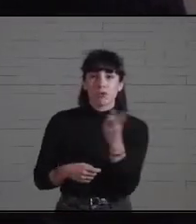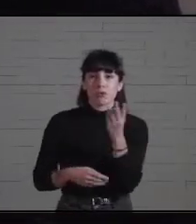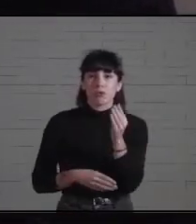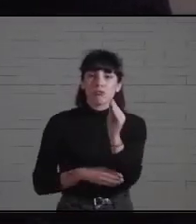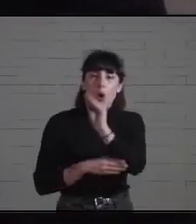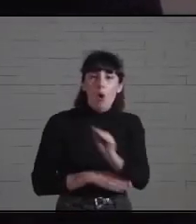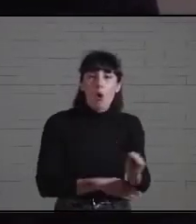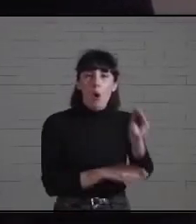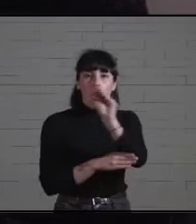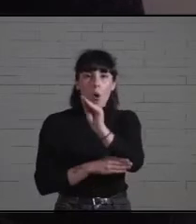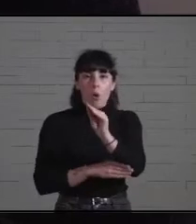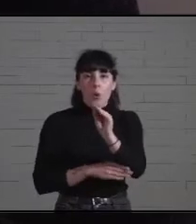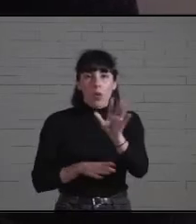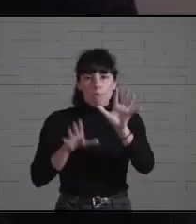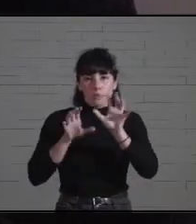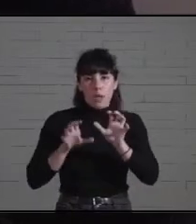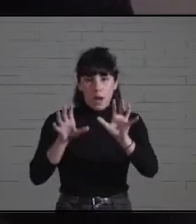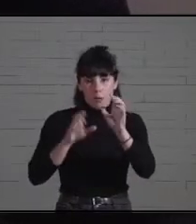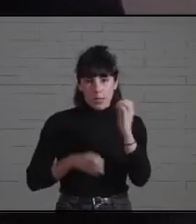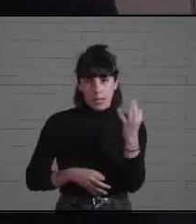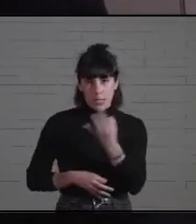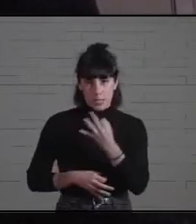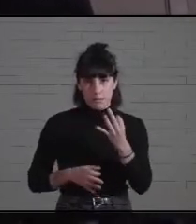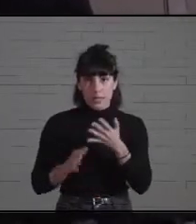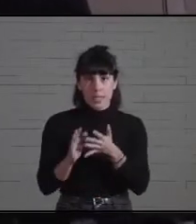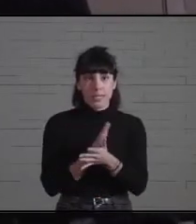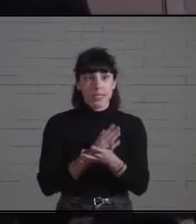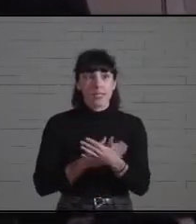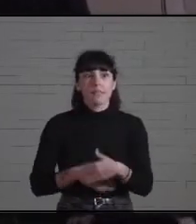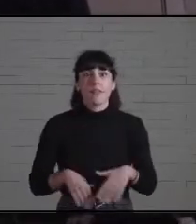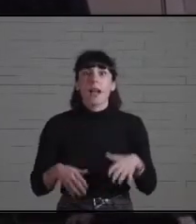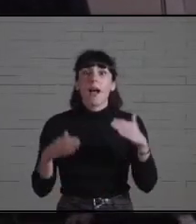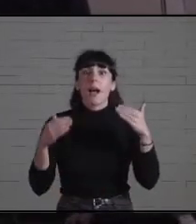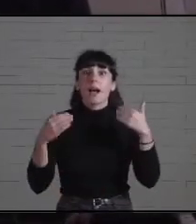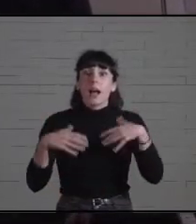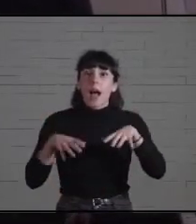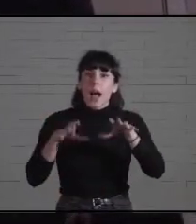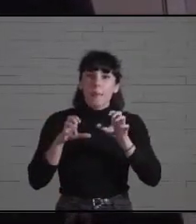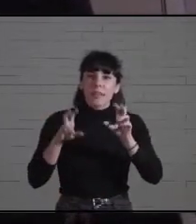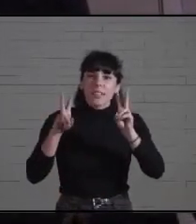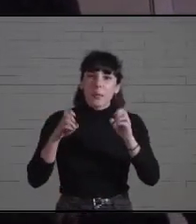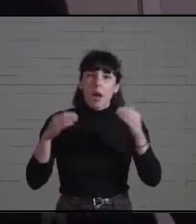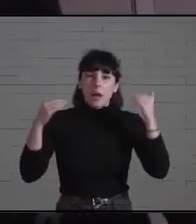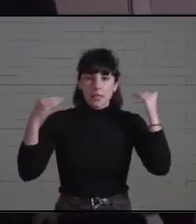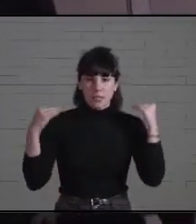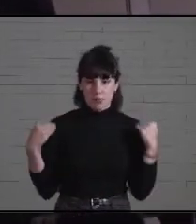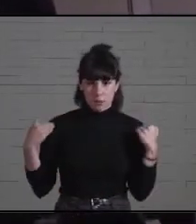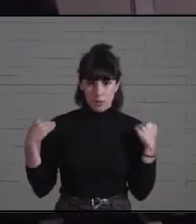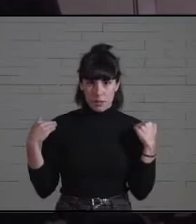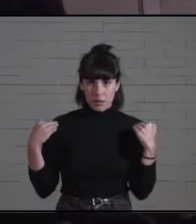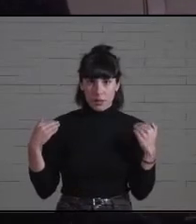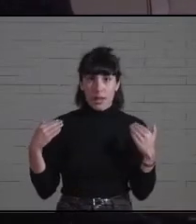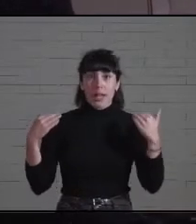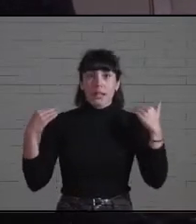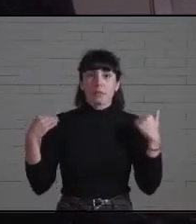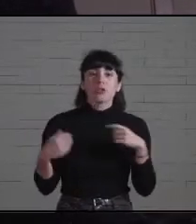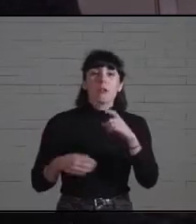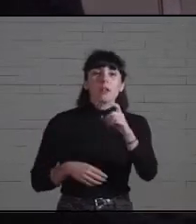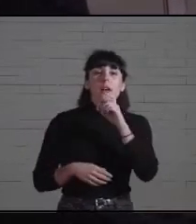a responsabilizarse, no ser padre pinche, cuando realmente se quedan de forma